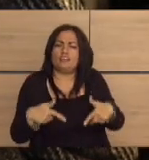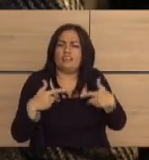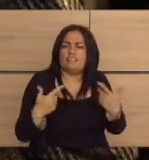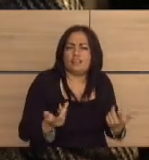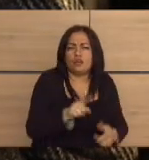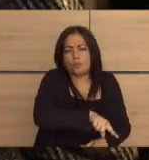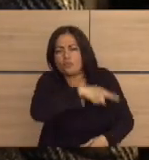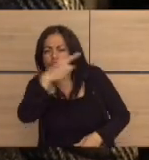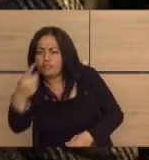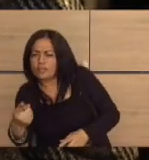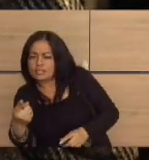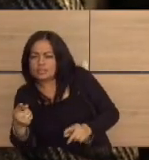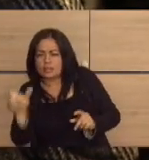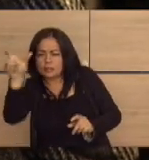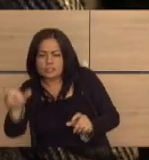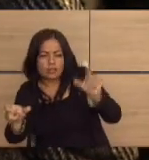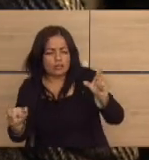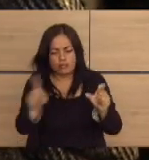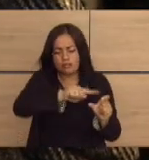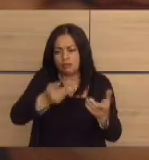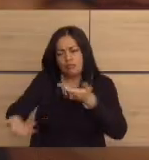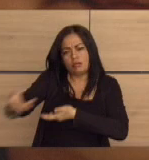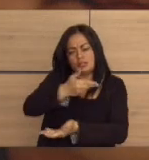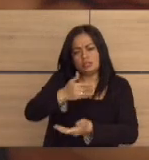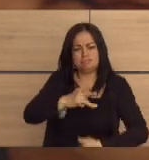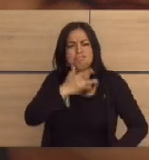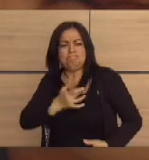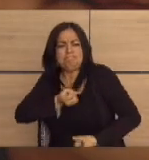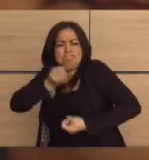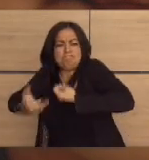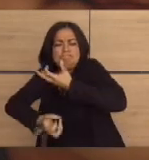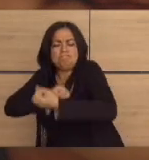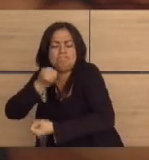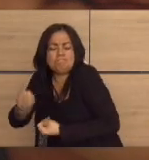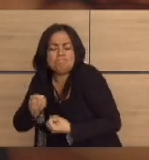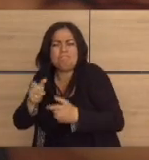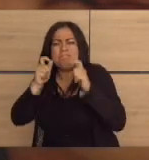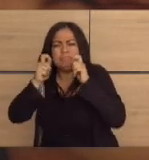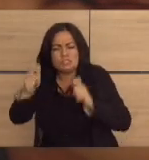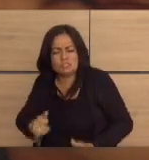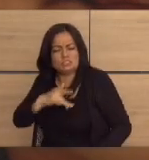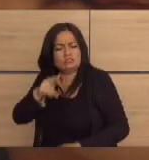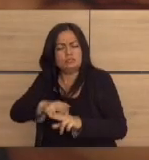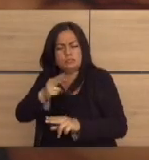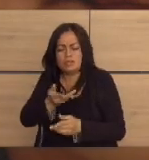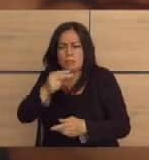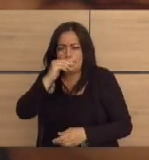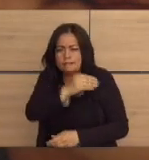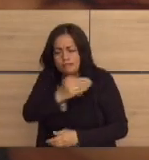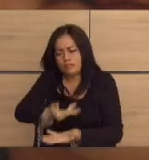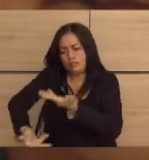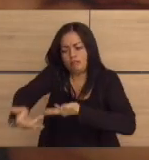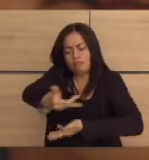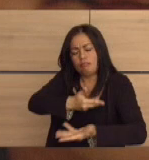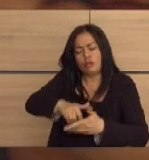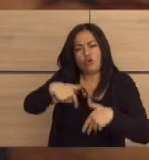otro, cómo tramitar estos sentimientos tan comunes como seres humanos y tan claves para poder vivir en y con